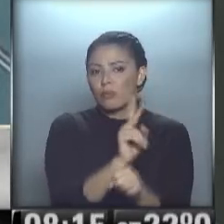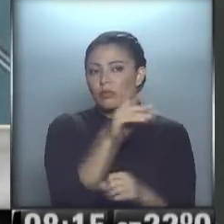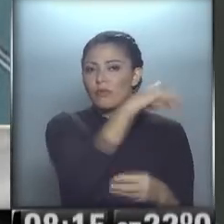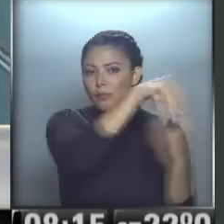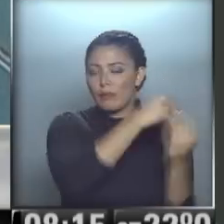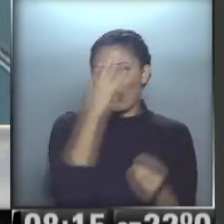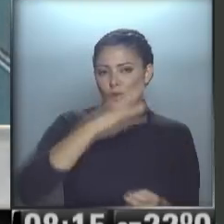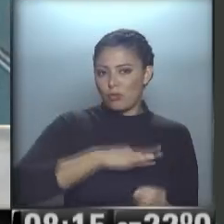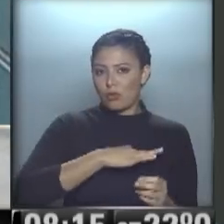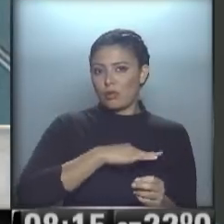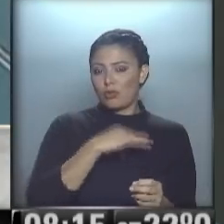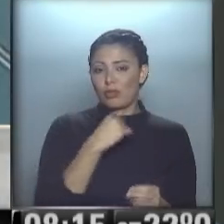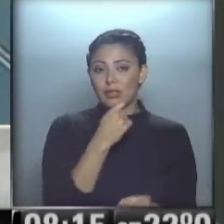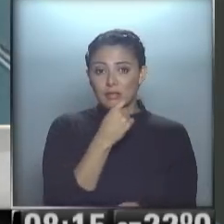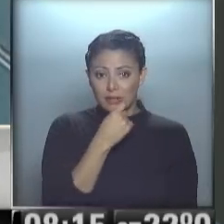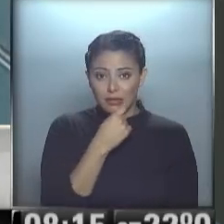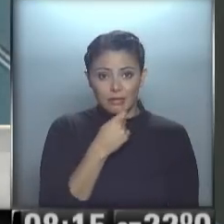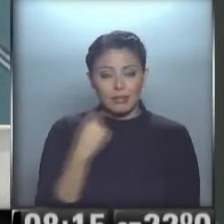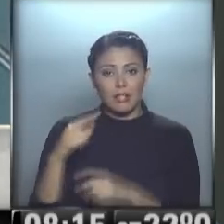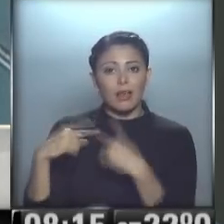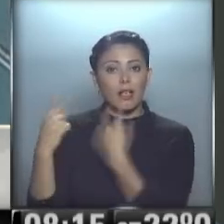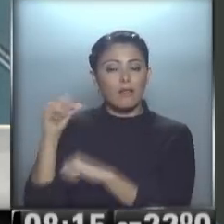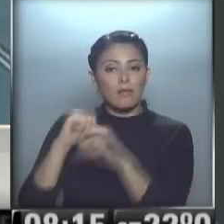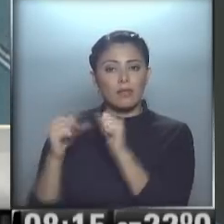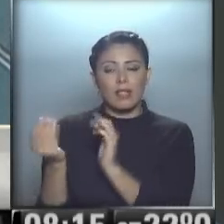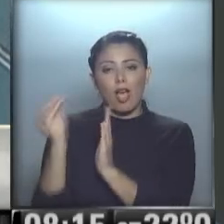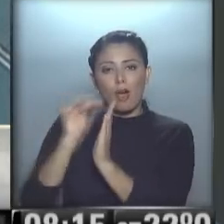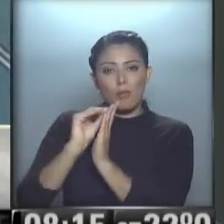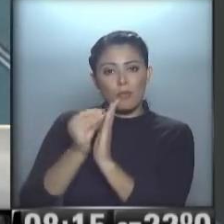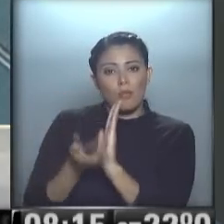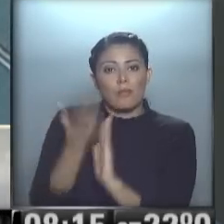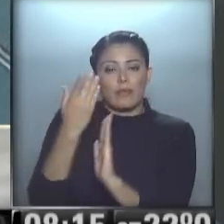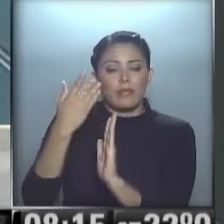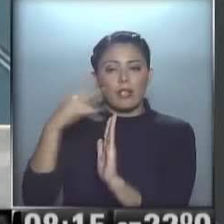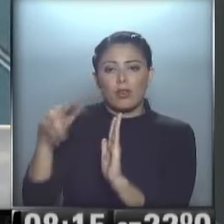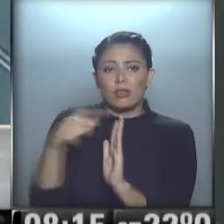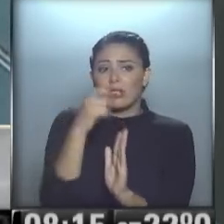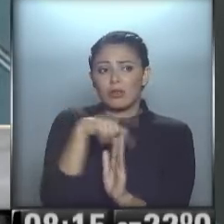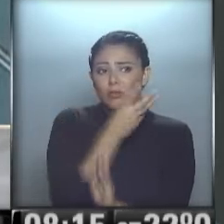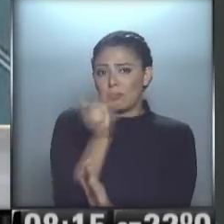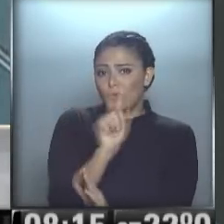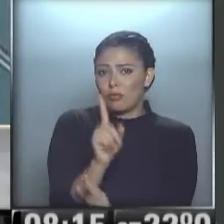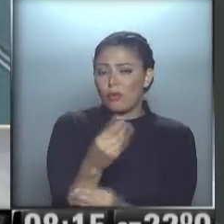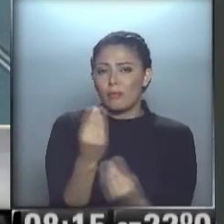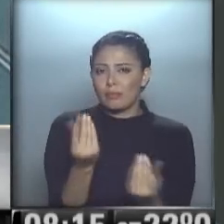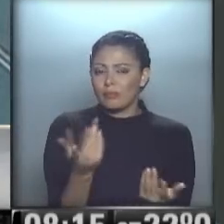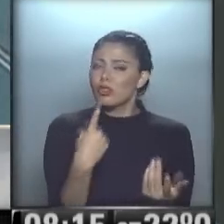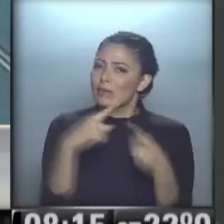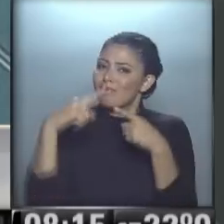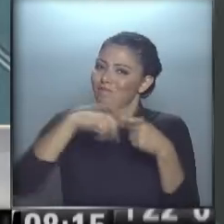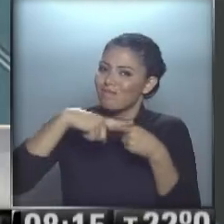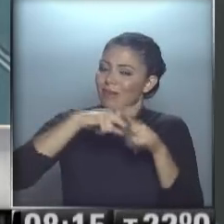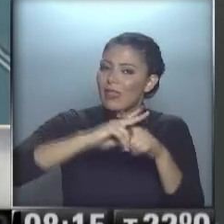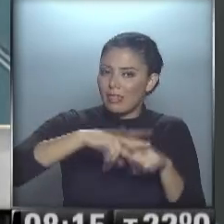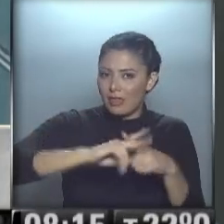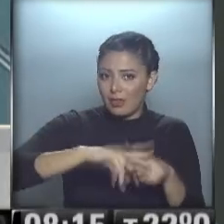familias que el no nos aumenten el precio de aquellos productos que no consumen entonces hemos planteado una discusión técnica